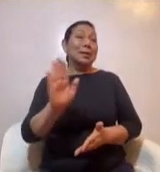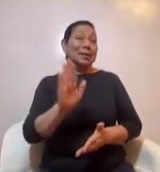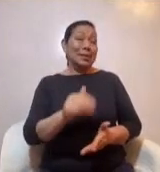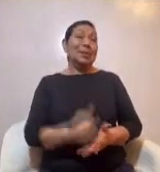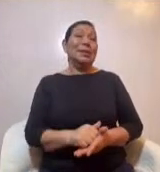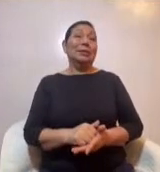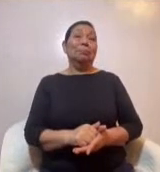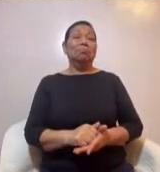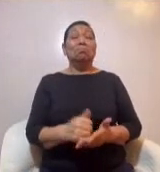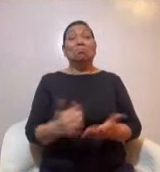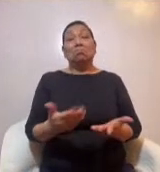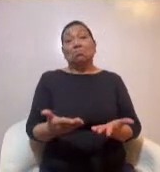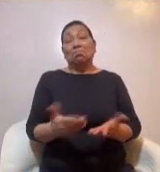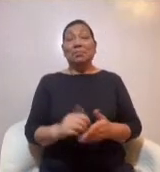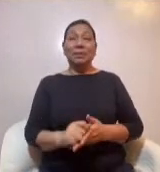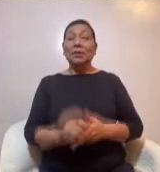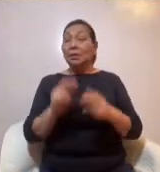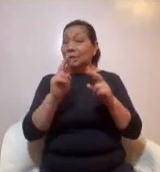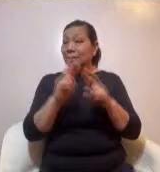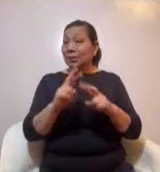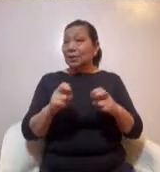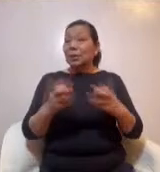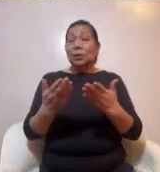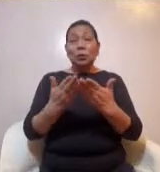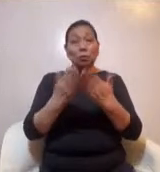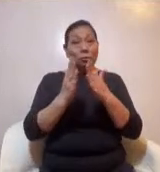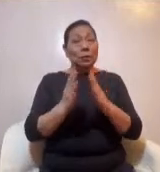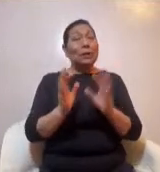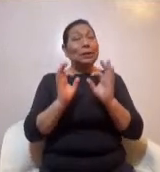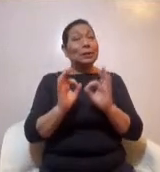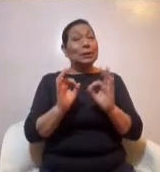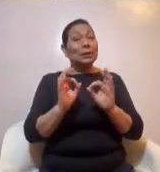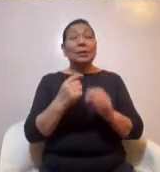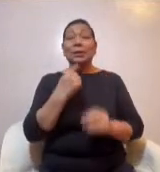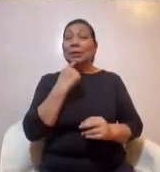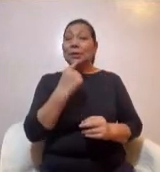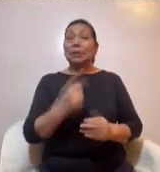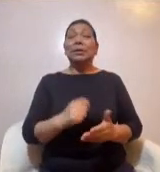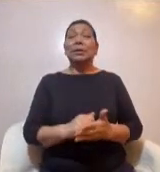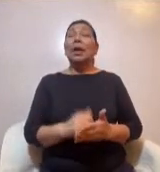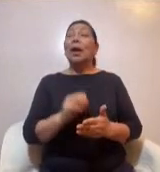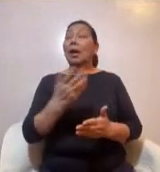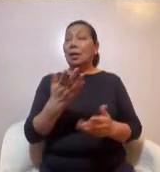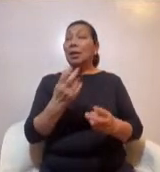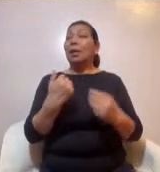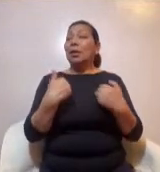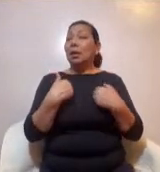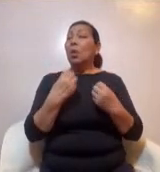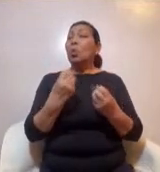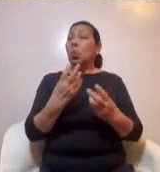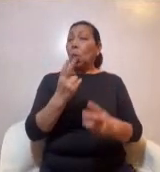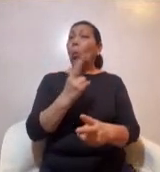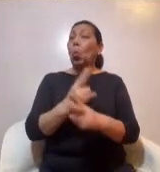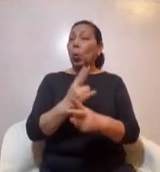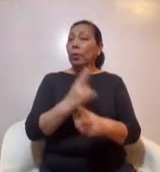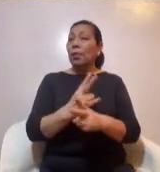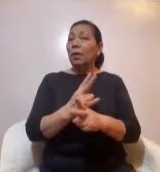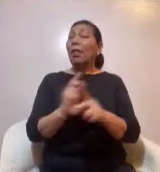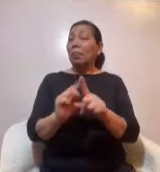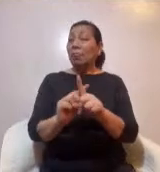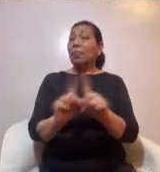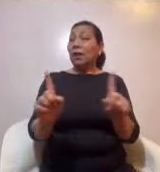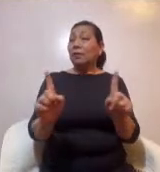y efectivamente, bueno, las investigaciones académicas siempre lo mencionan, entonces hay que tener en cuenta